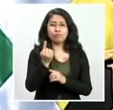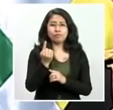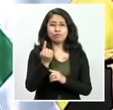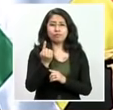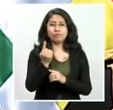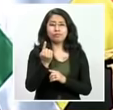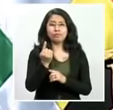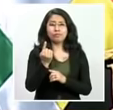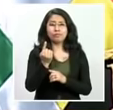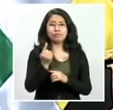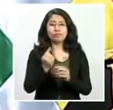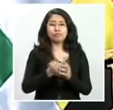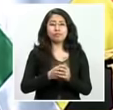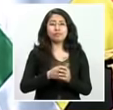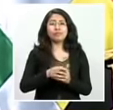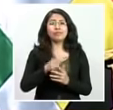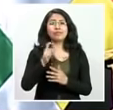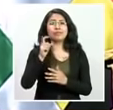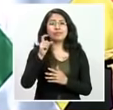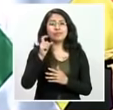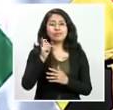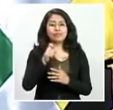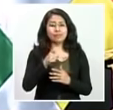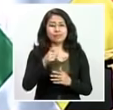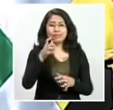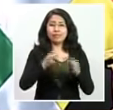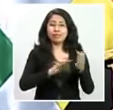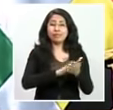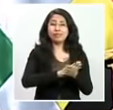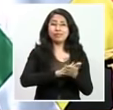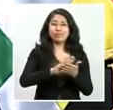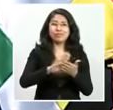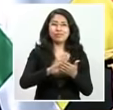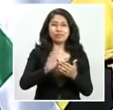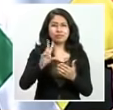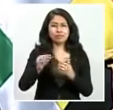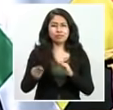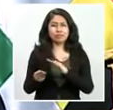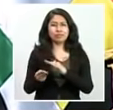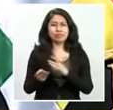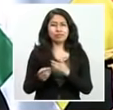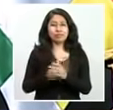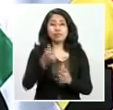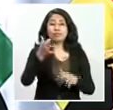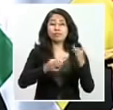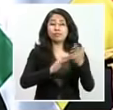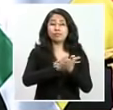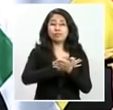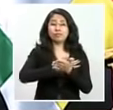debe ser solo con justicia. La justicia,